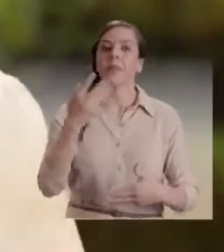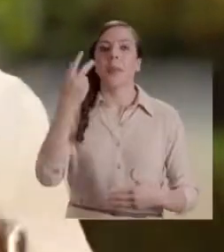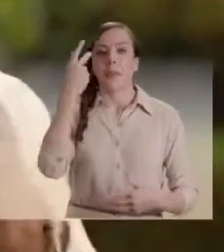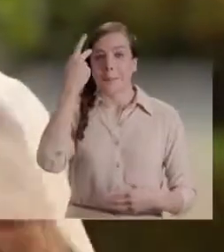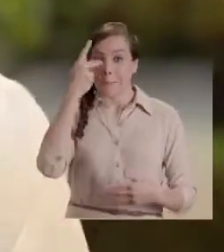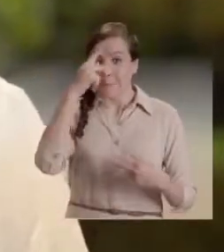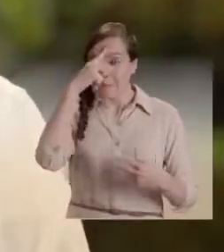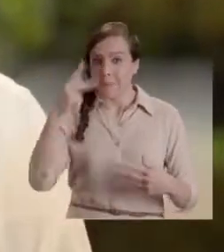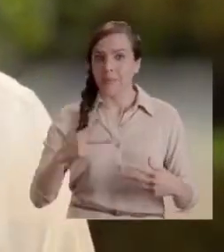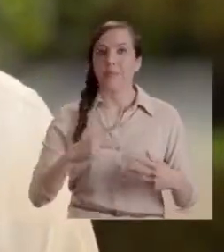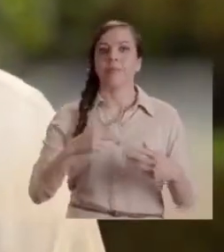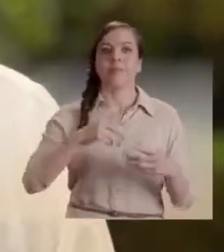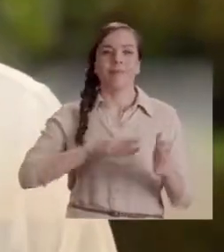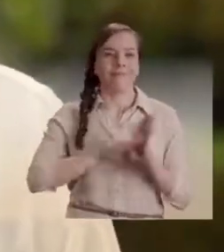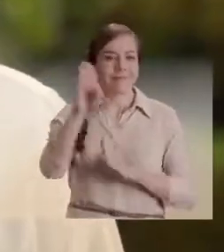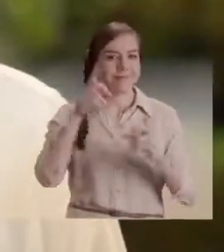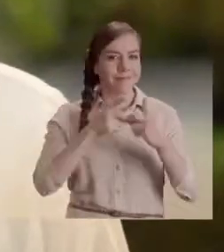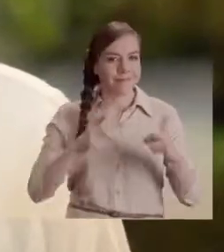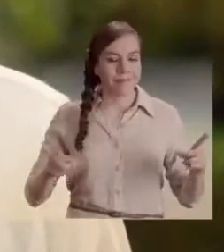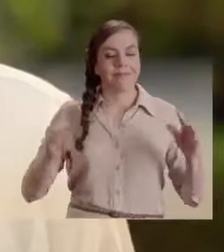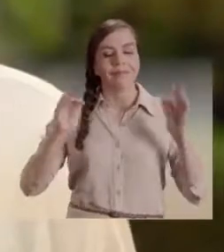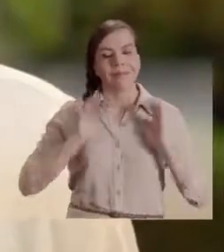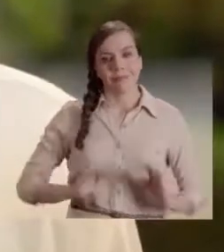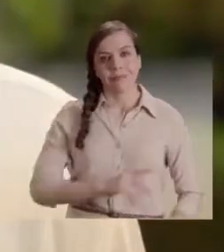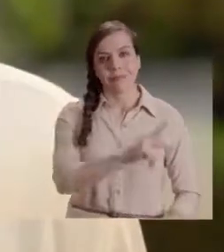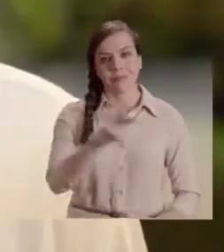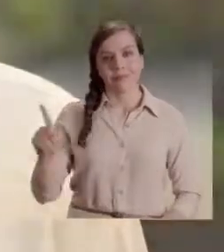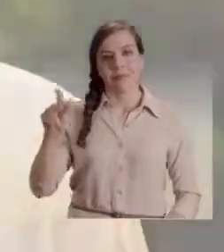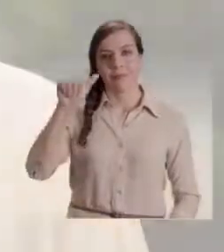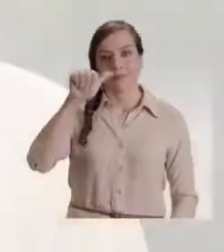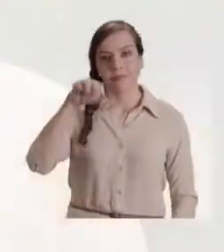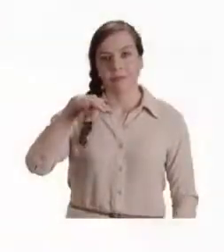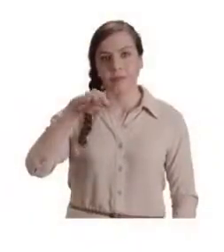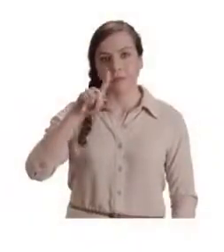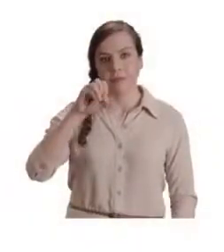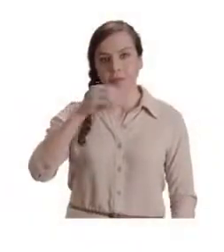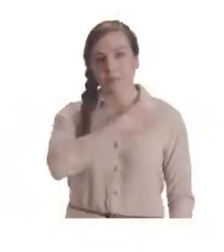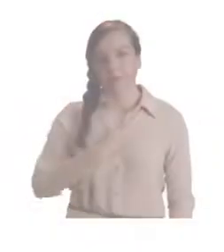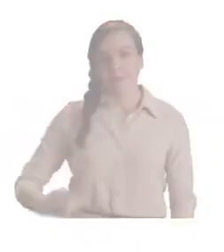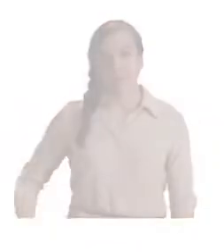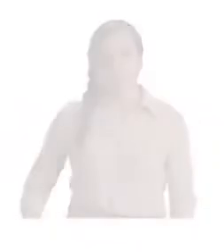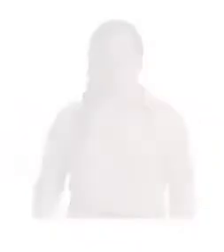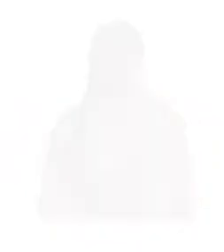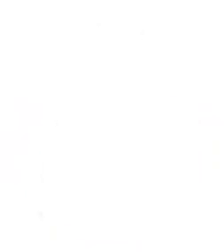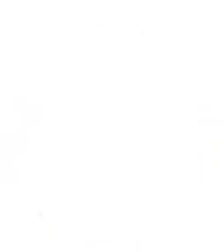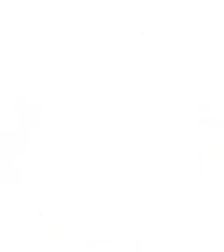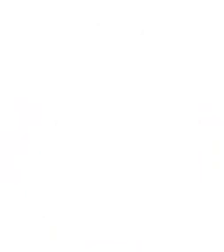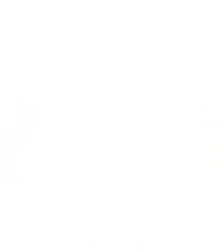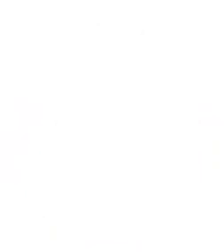México va a ser una potencia con desarrollo y bienestar. Andrés Manuel, presidente.